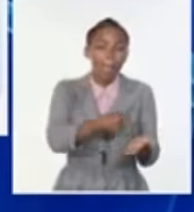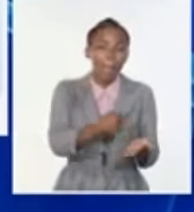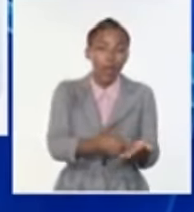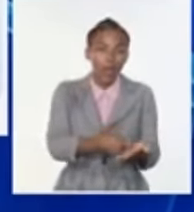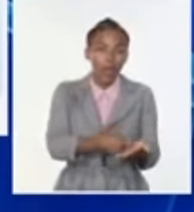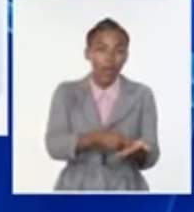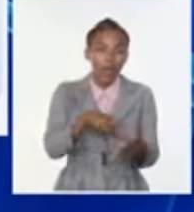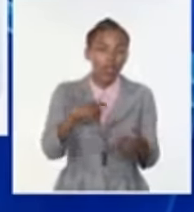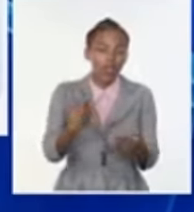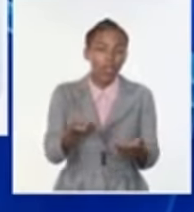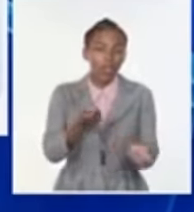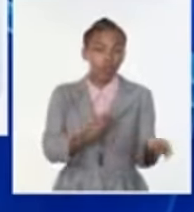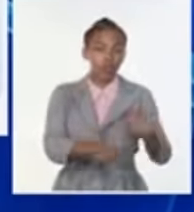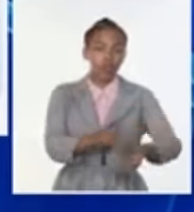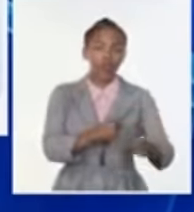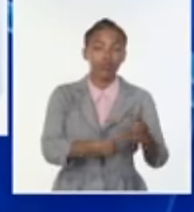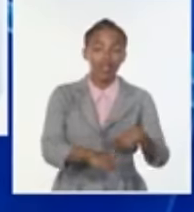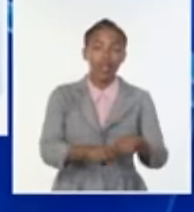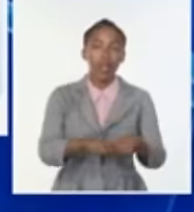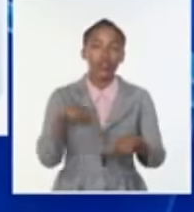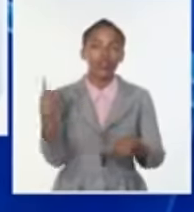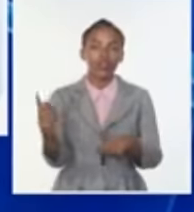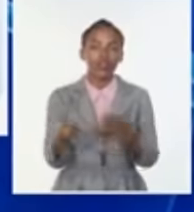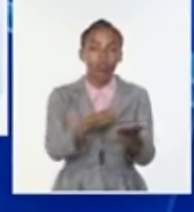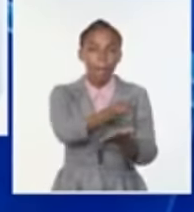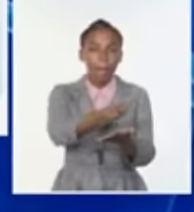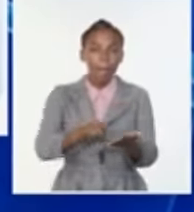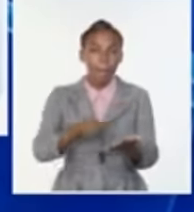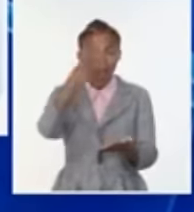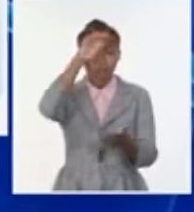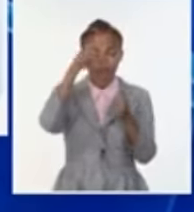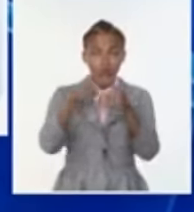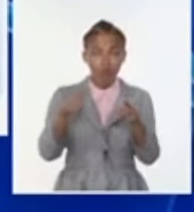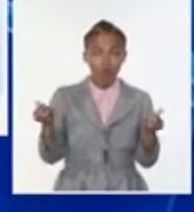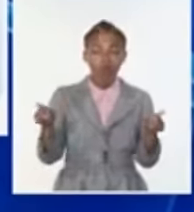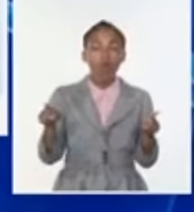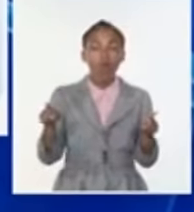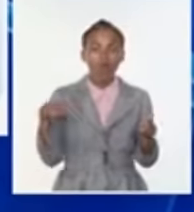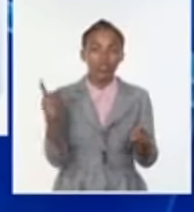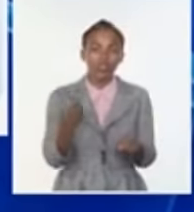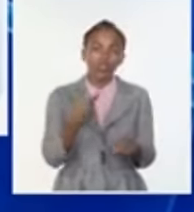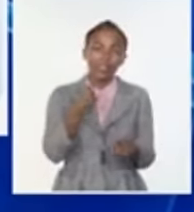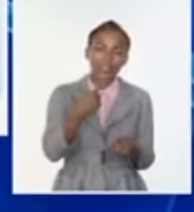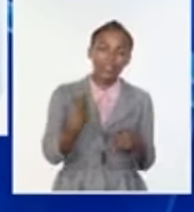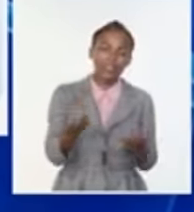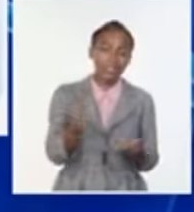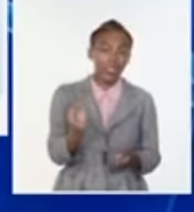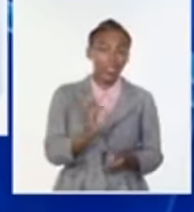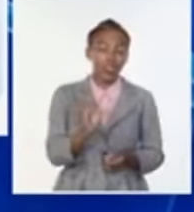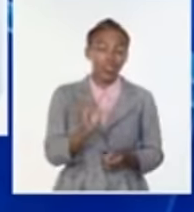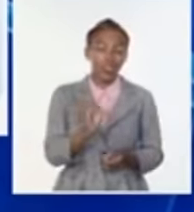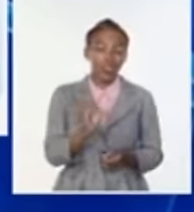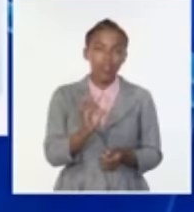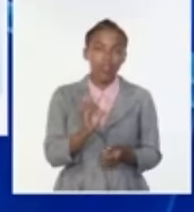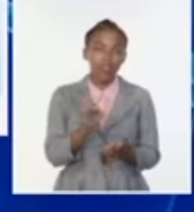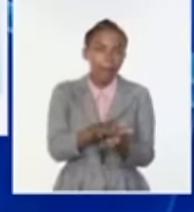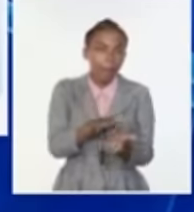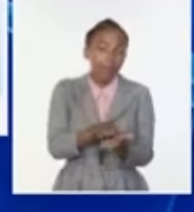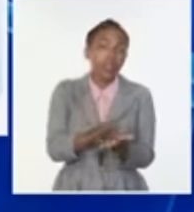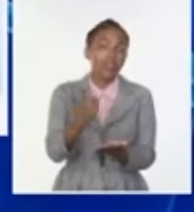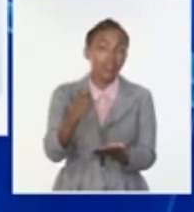sobre las ventas. Se hizo un trabajo al país, que nosotros consideramos que todavía ahí hay mucha reserva, pero se